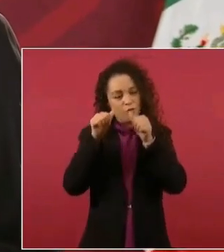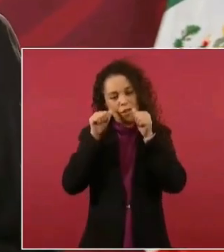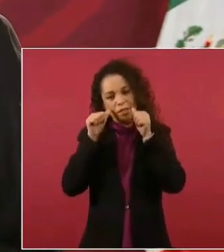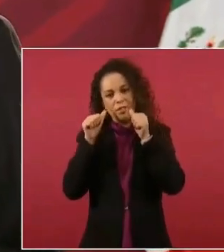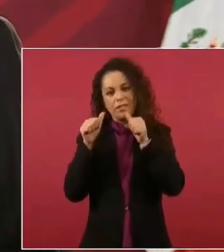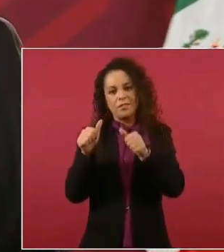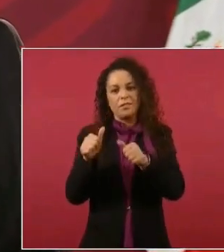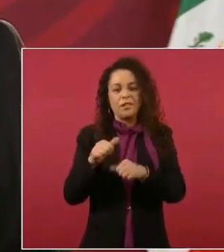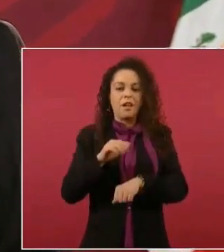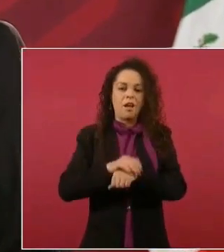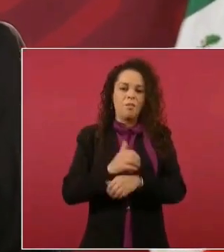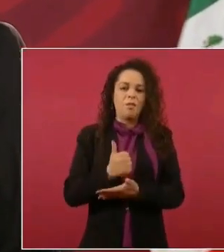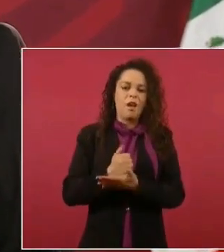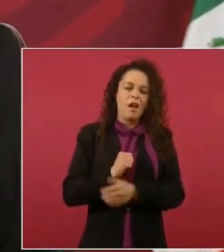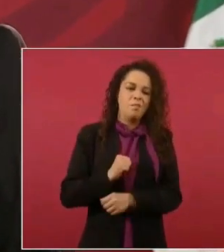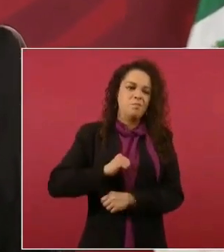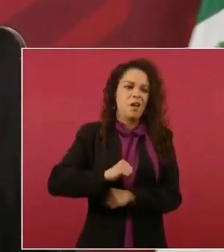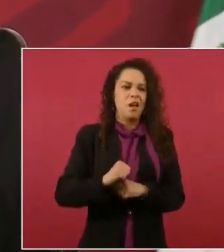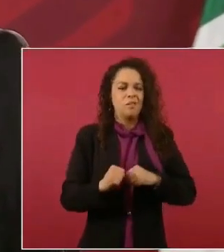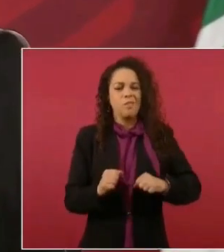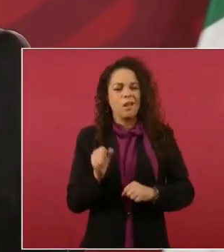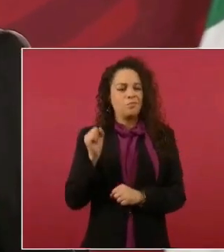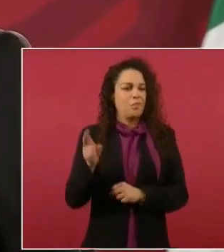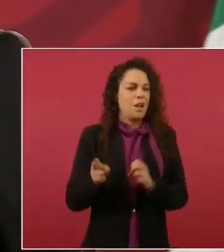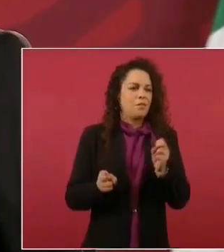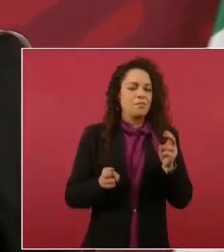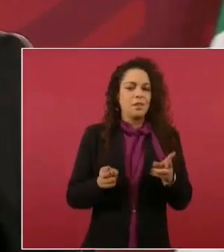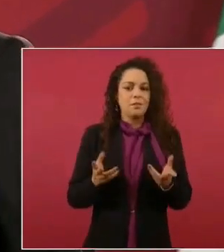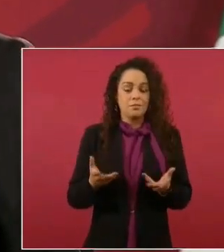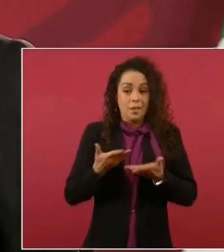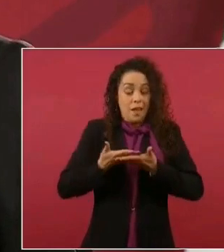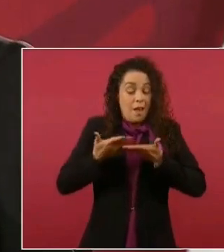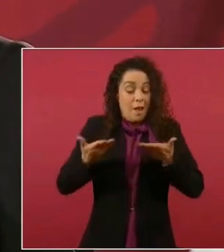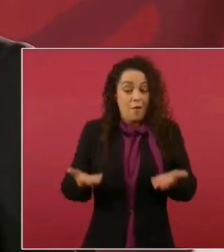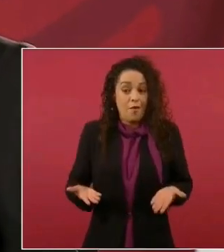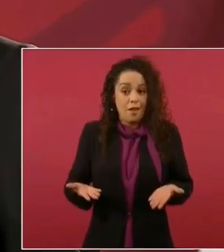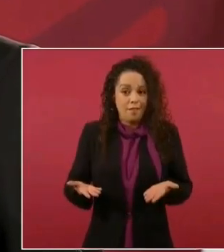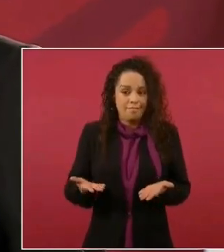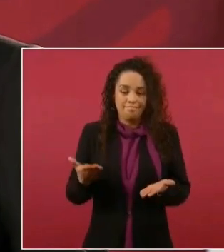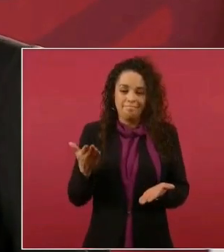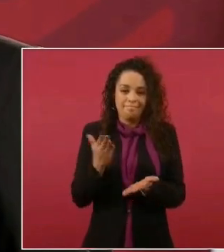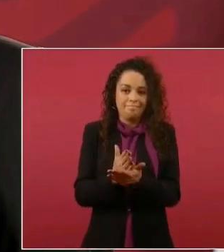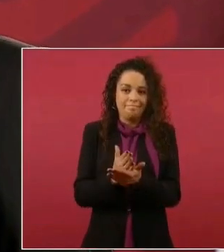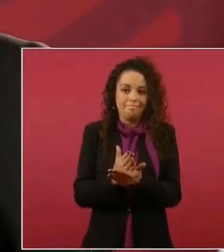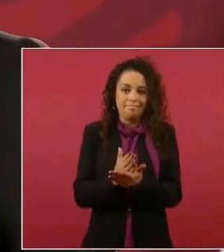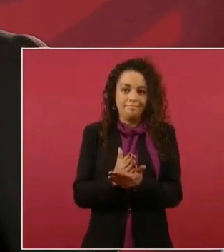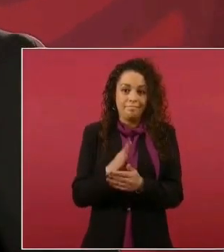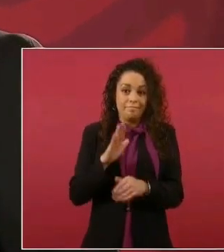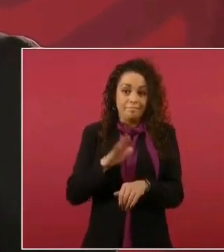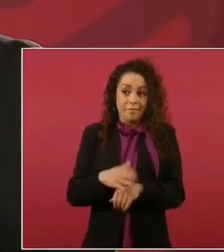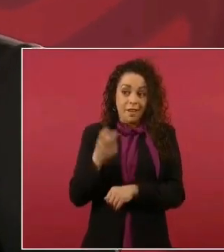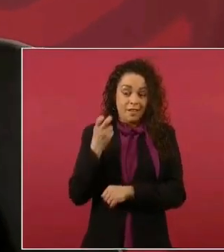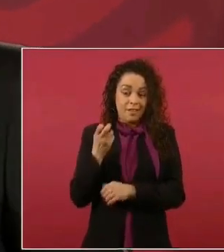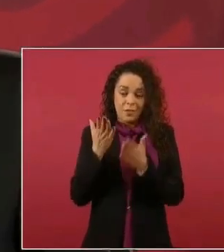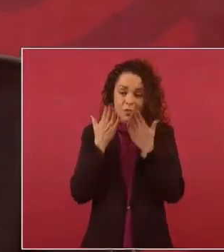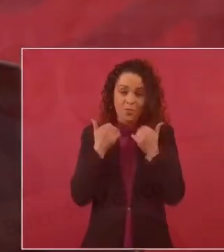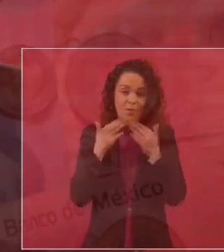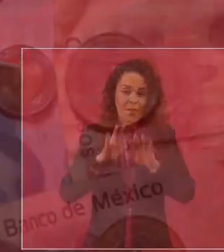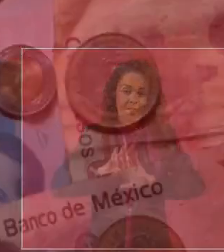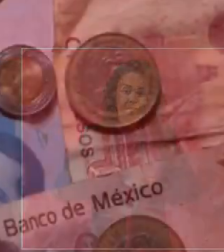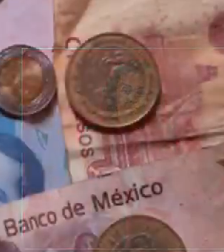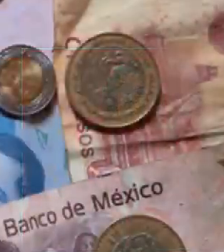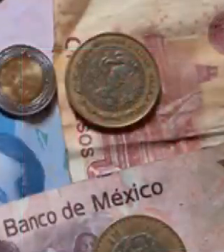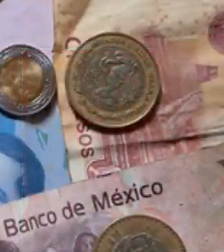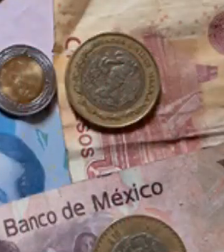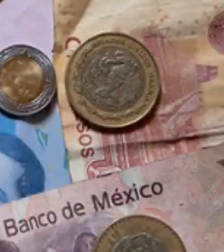que verdaderamente les duele y les encabrona a los conservadores es que es cuando hablan del peso. Sí, señoras y